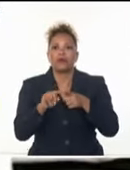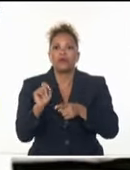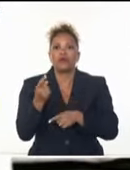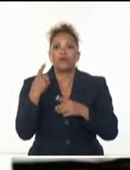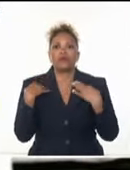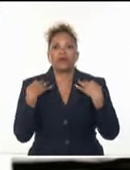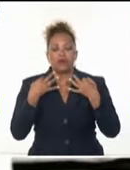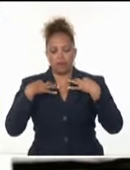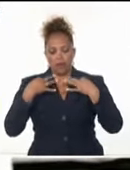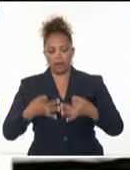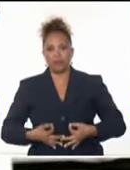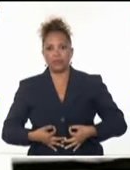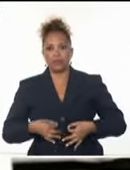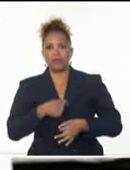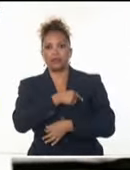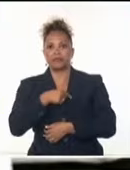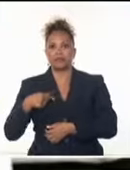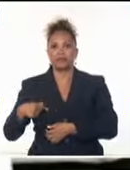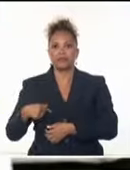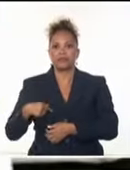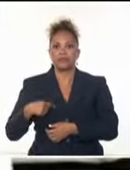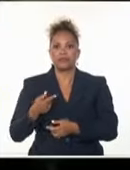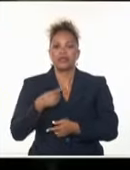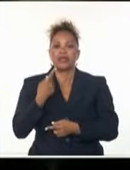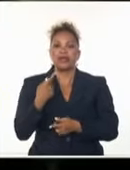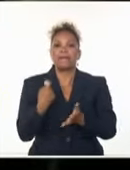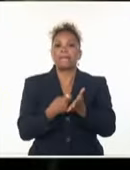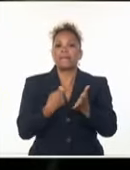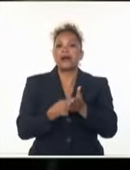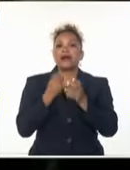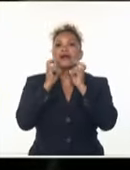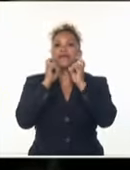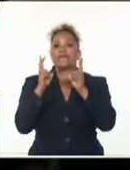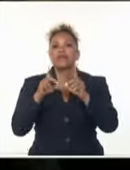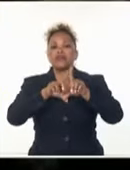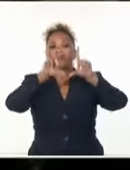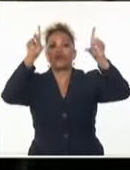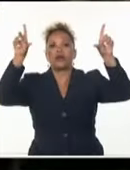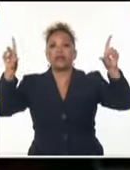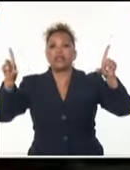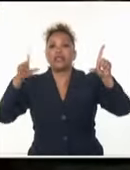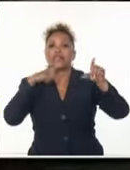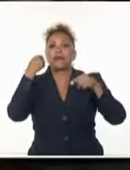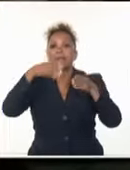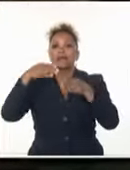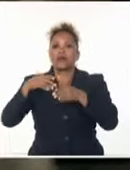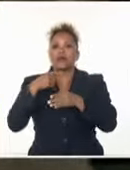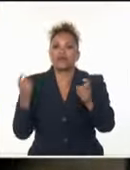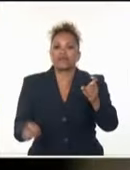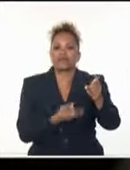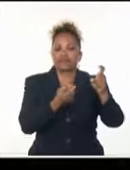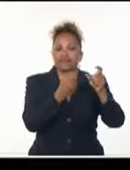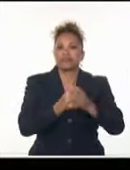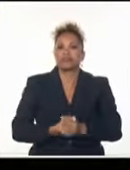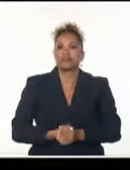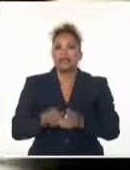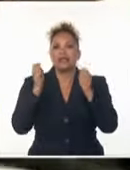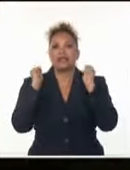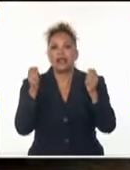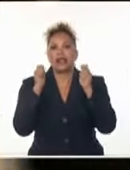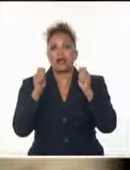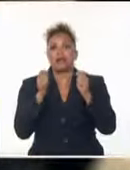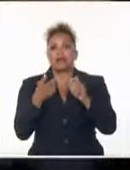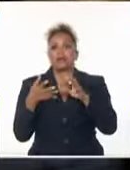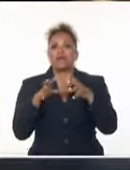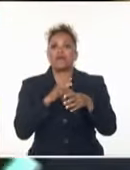camiseta con la inscripción "Invierte en vida" y un cartel que decía "Criminal de guerra". Los manifestantes se han vuelto cada vez más